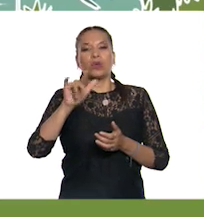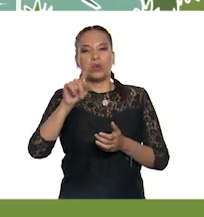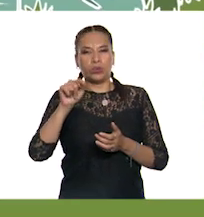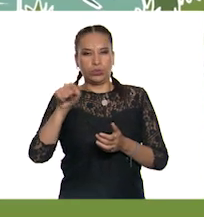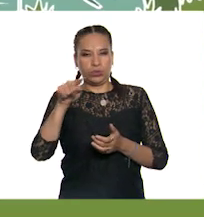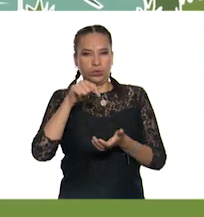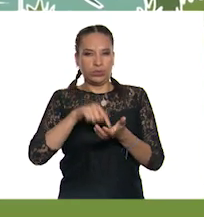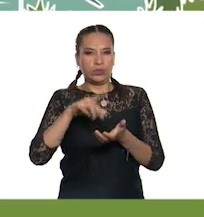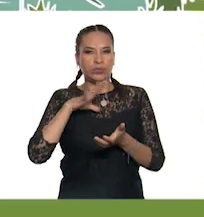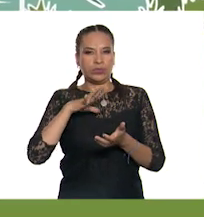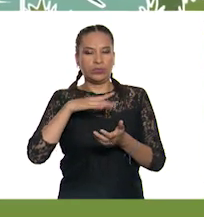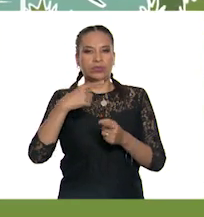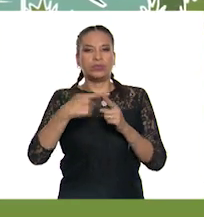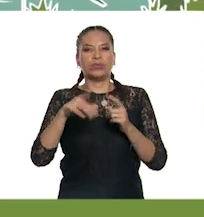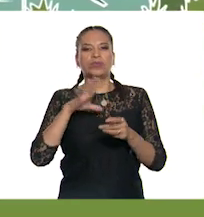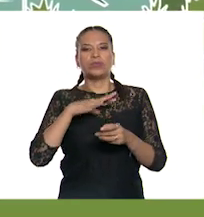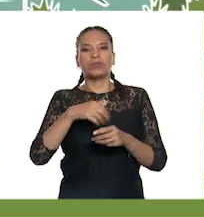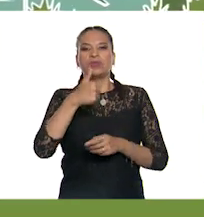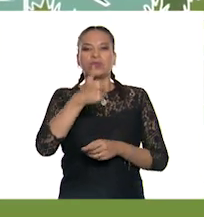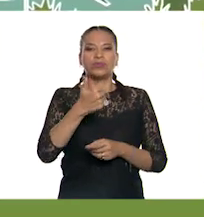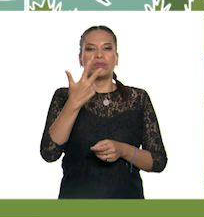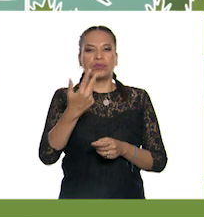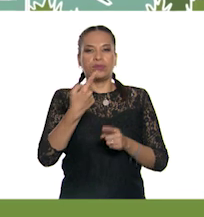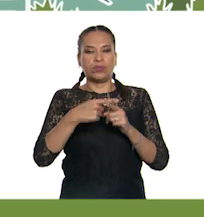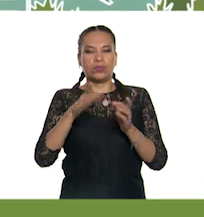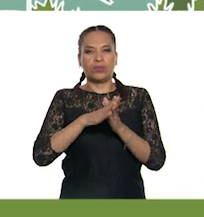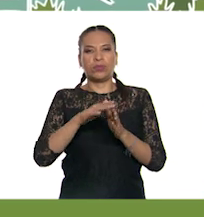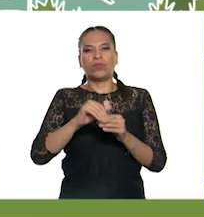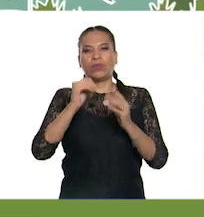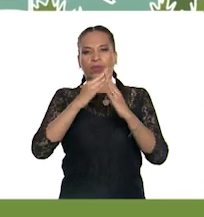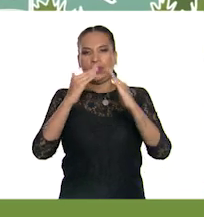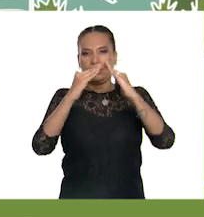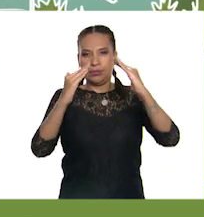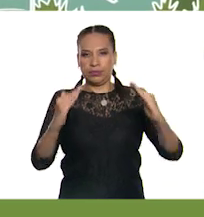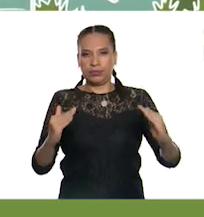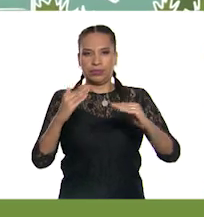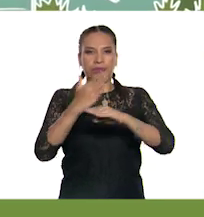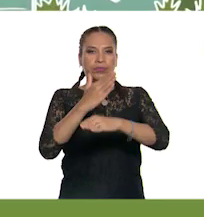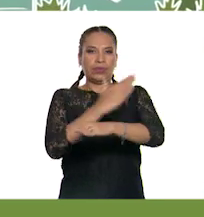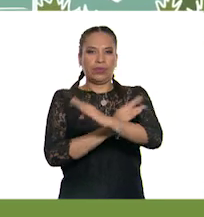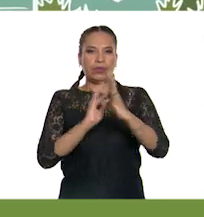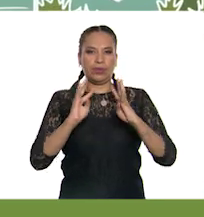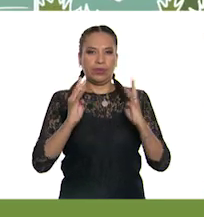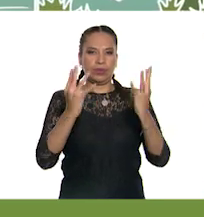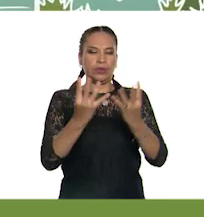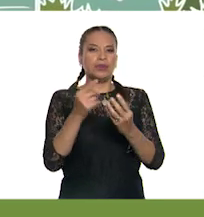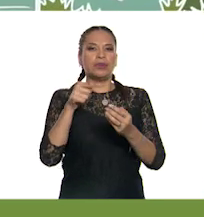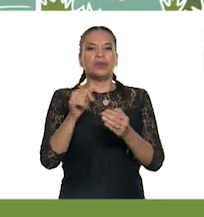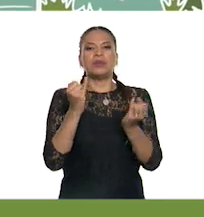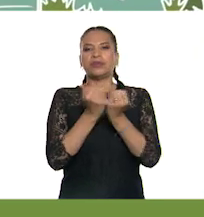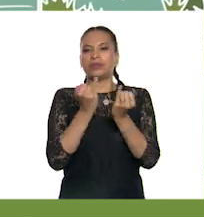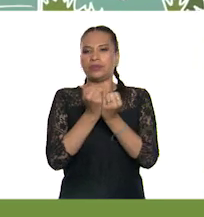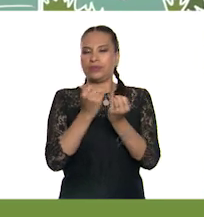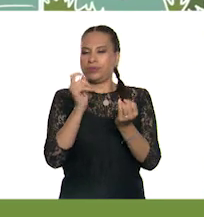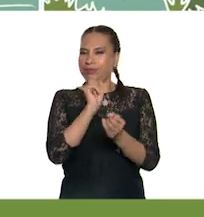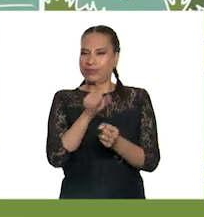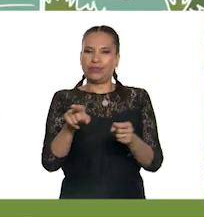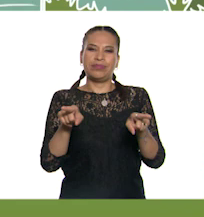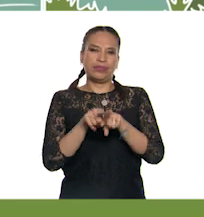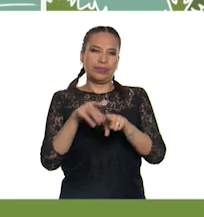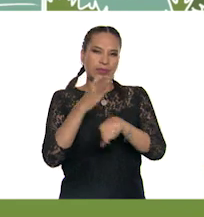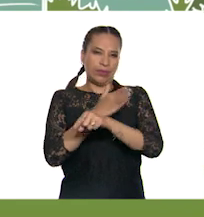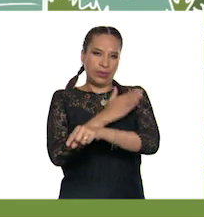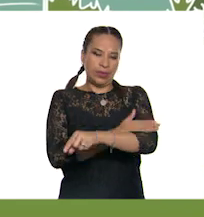naciente, poseía una pieza de 6 a 8 varas por lado, techada con madera y cuyas paredes eran de igual fábrica.